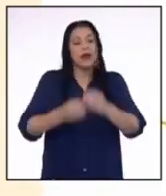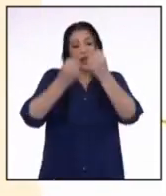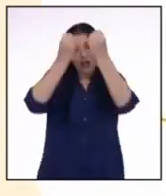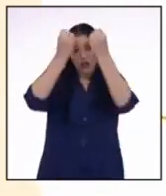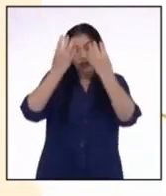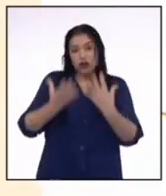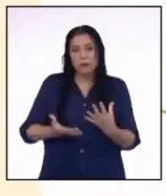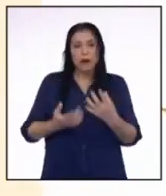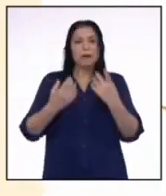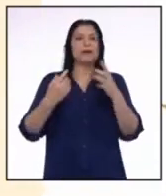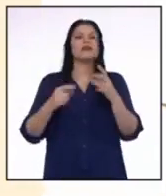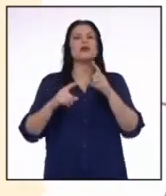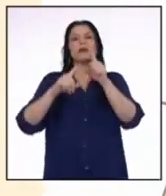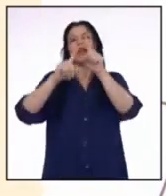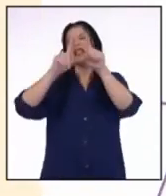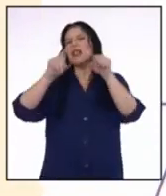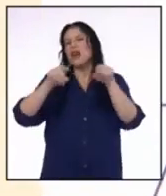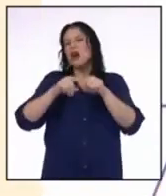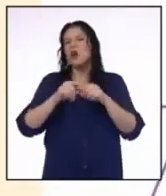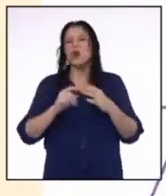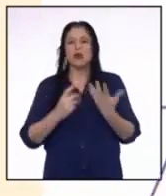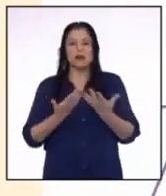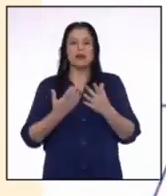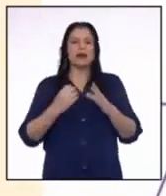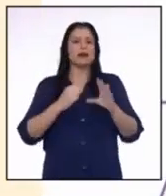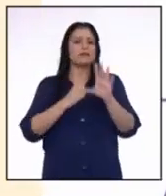Informamos sobre el triángulo de la vida.